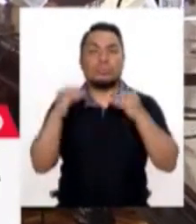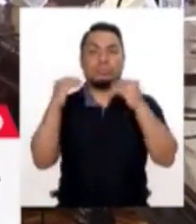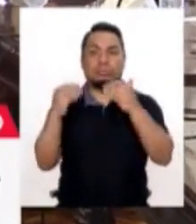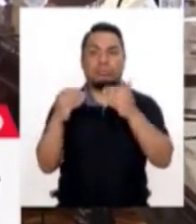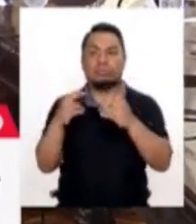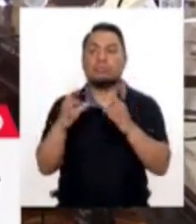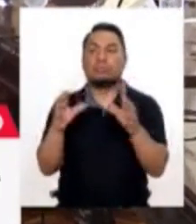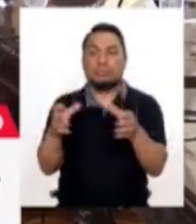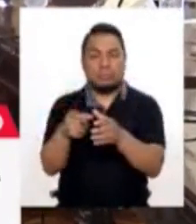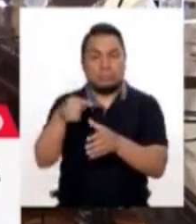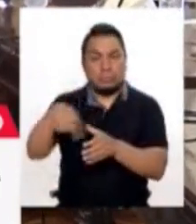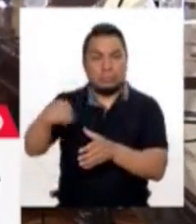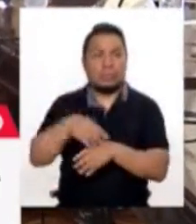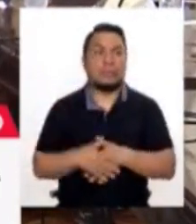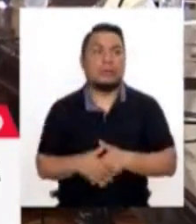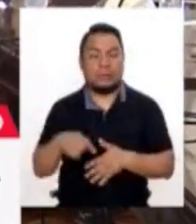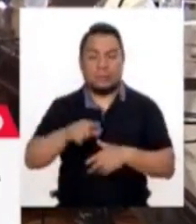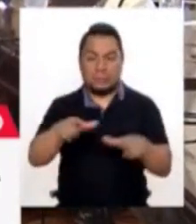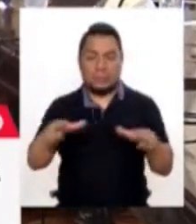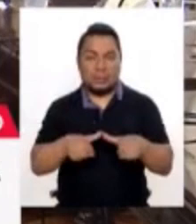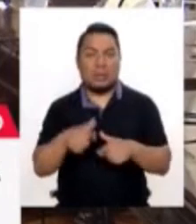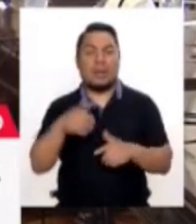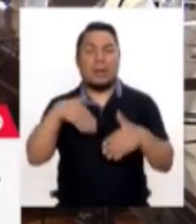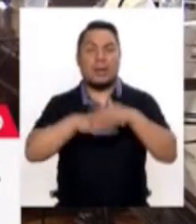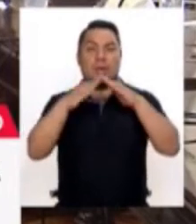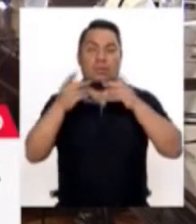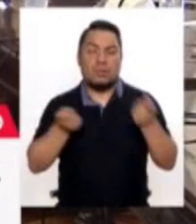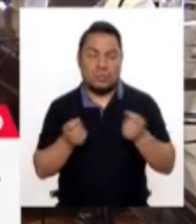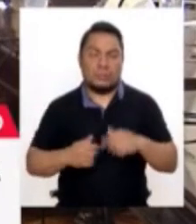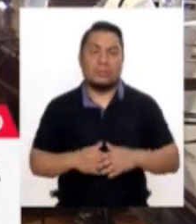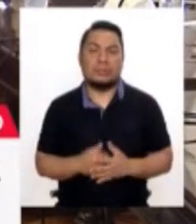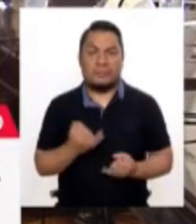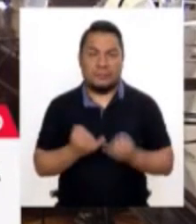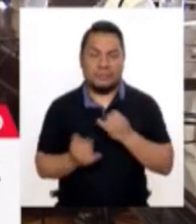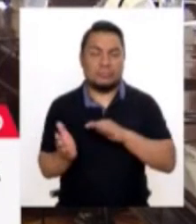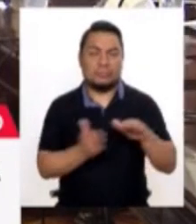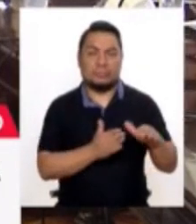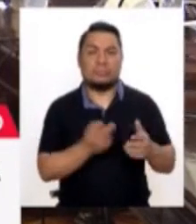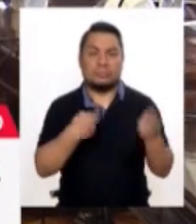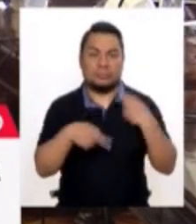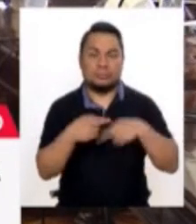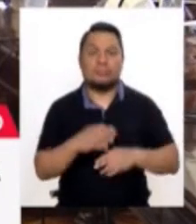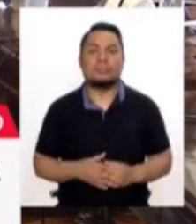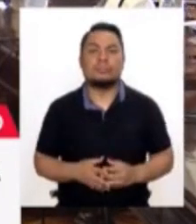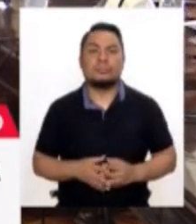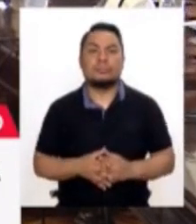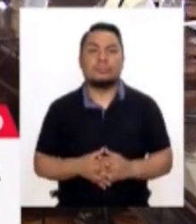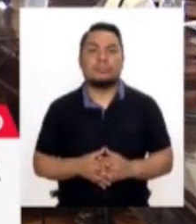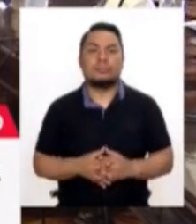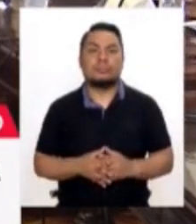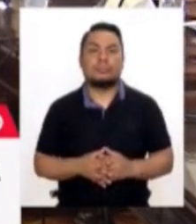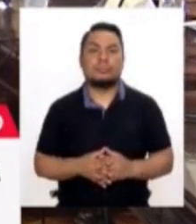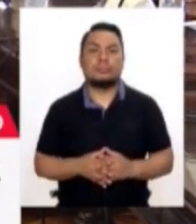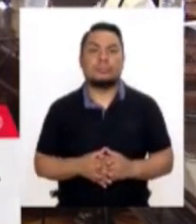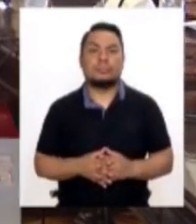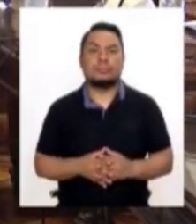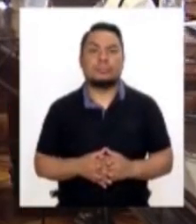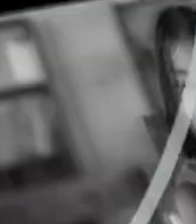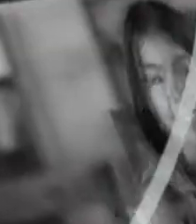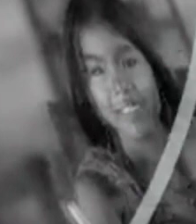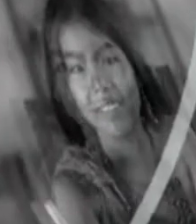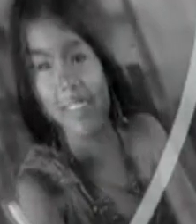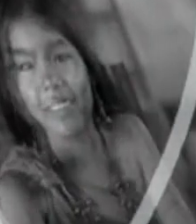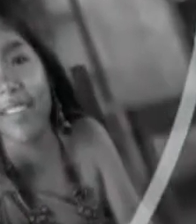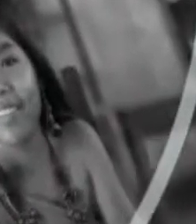Alto Nivel Anticorrupción acá en la sala Túpac Amaru de Palacio de Gobierno. Nosotros retornamos a estudio.